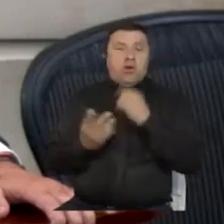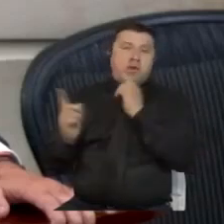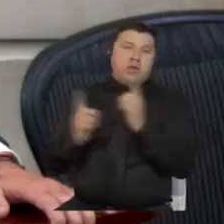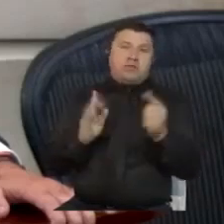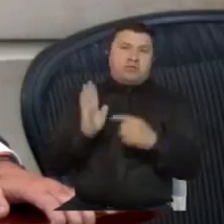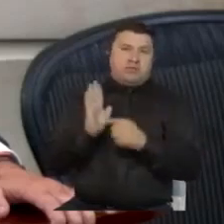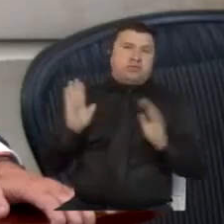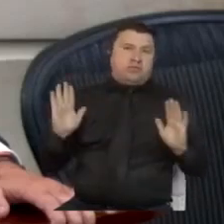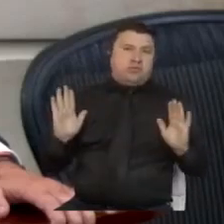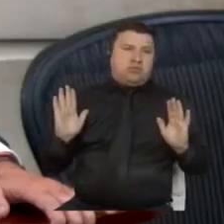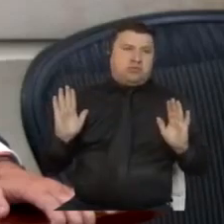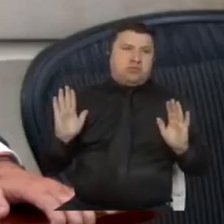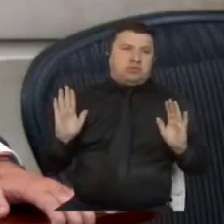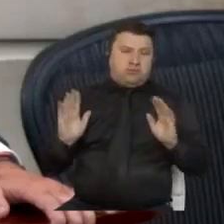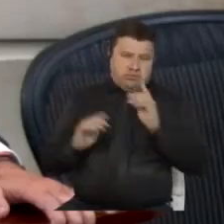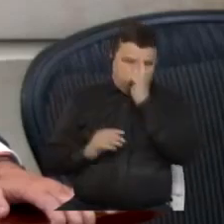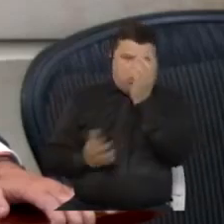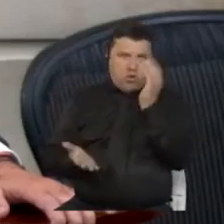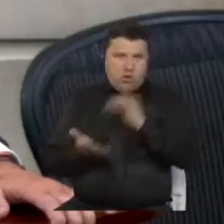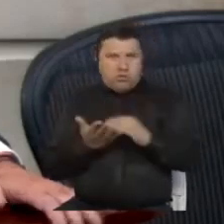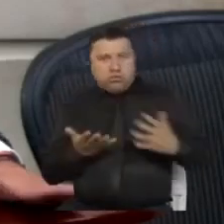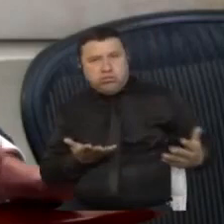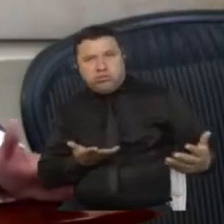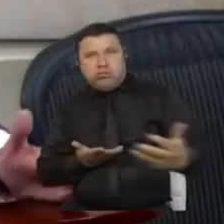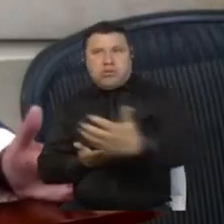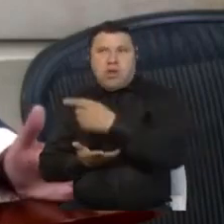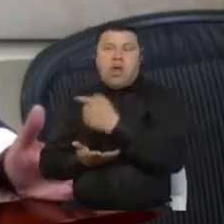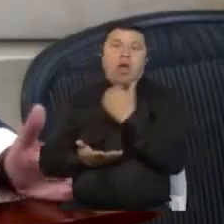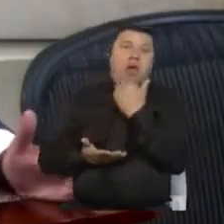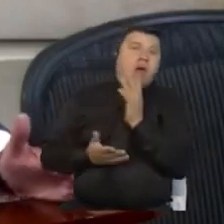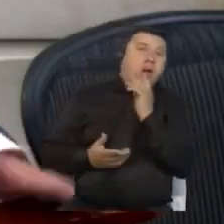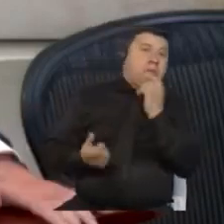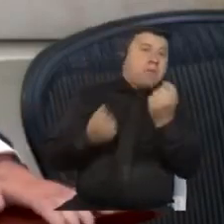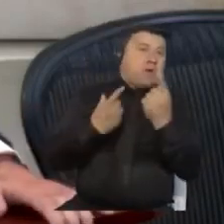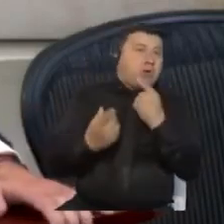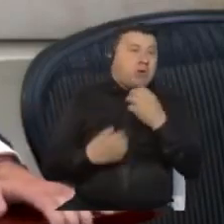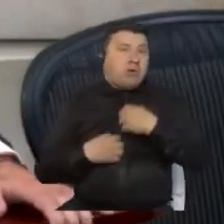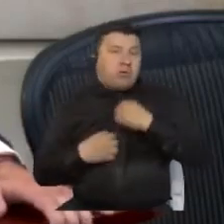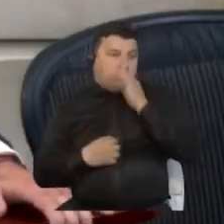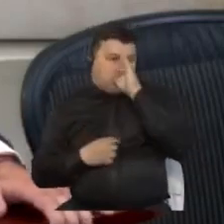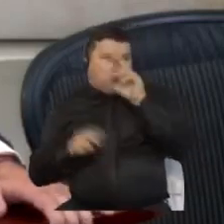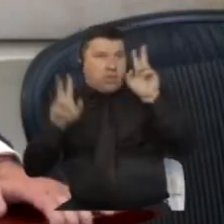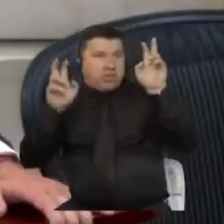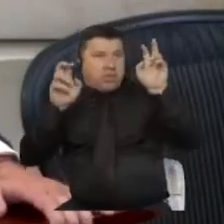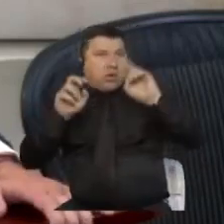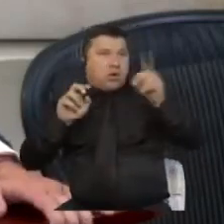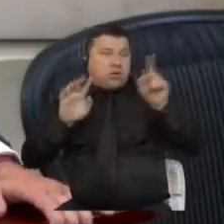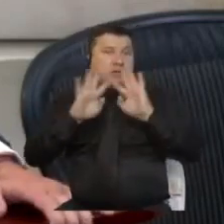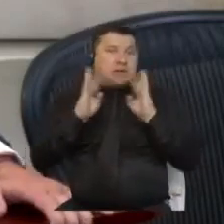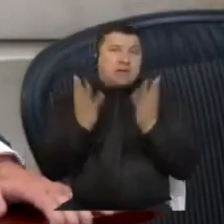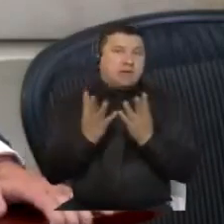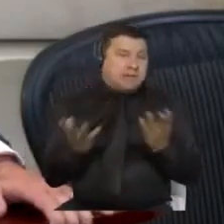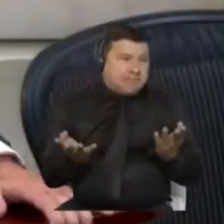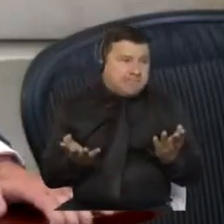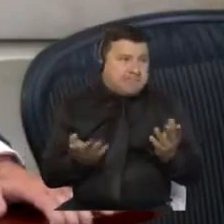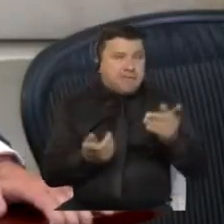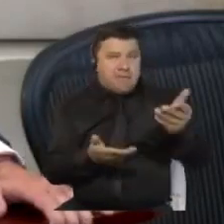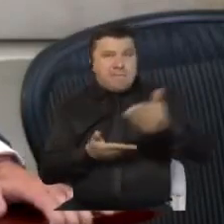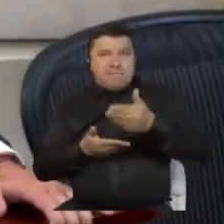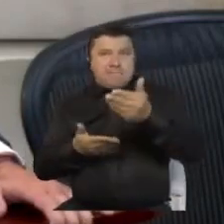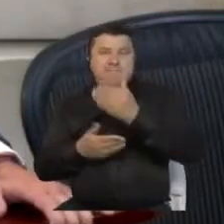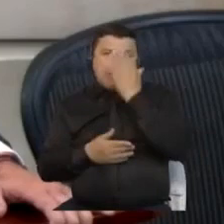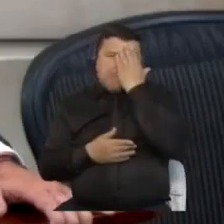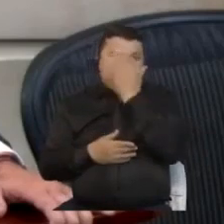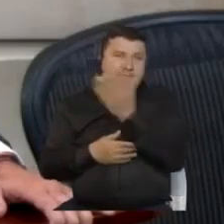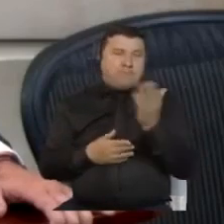intervenir para que su señoría pueda recoger si hay otras preguntas o inquietudes sobre el tema de otros senadores bienvenidas